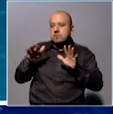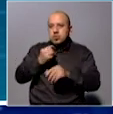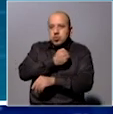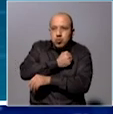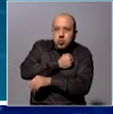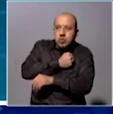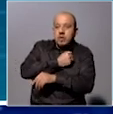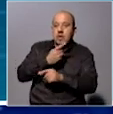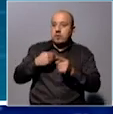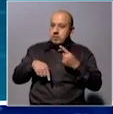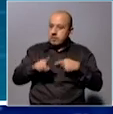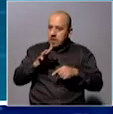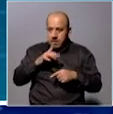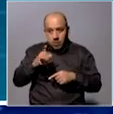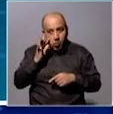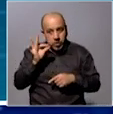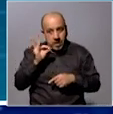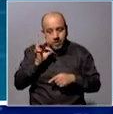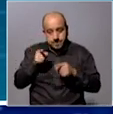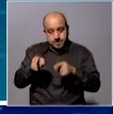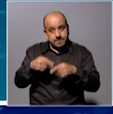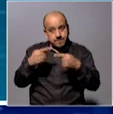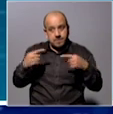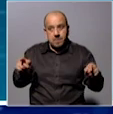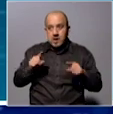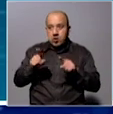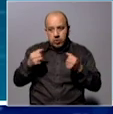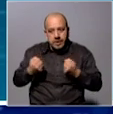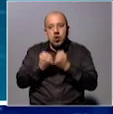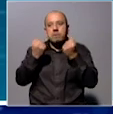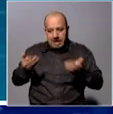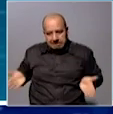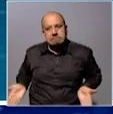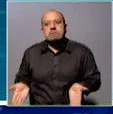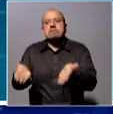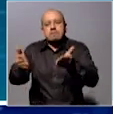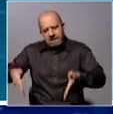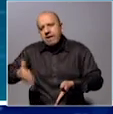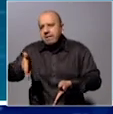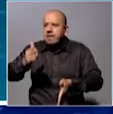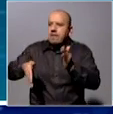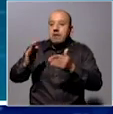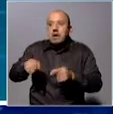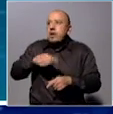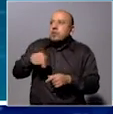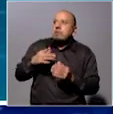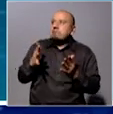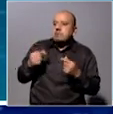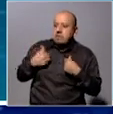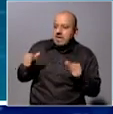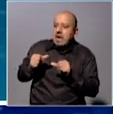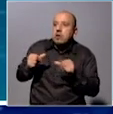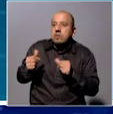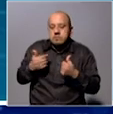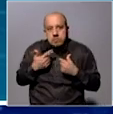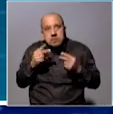asustar. Entonces hay que tener cuidado con esas cosas, no exponerlo así. Bueno, ahora podés salir, ¿Salí a dónde? ¿A qué? ¿A qué